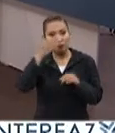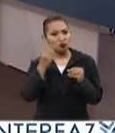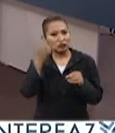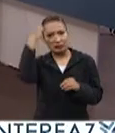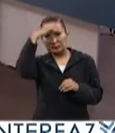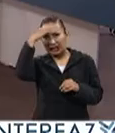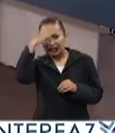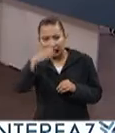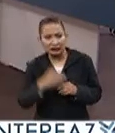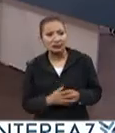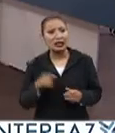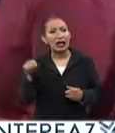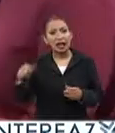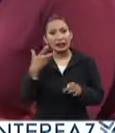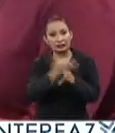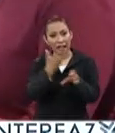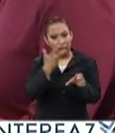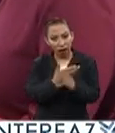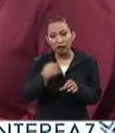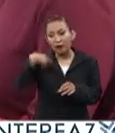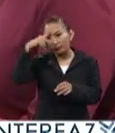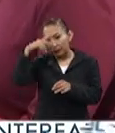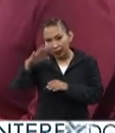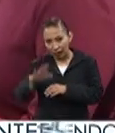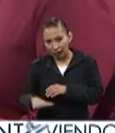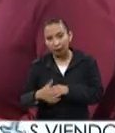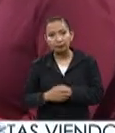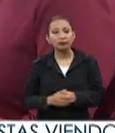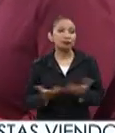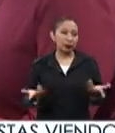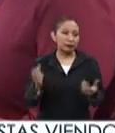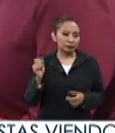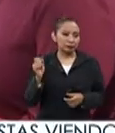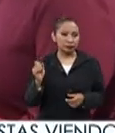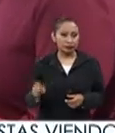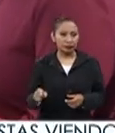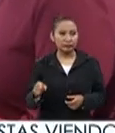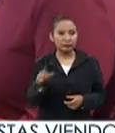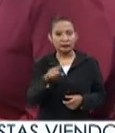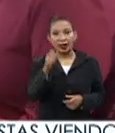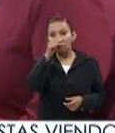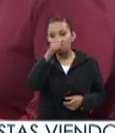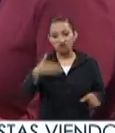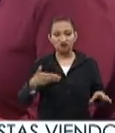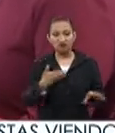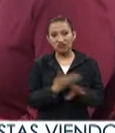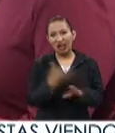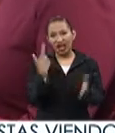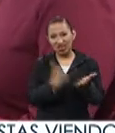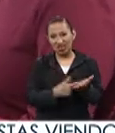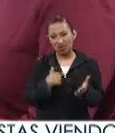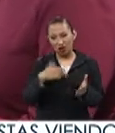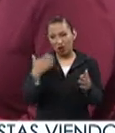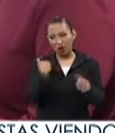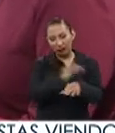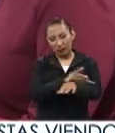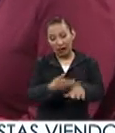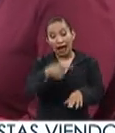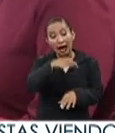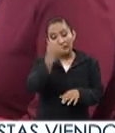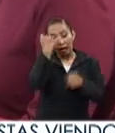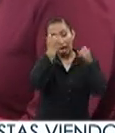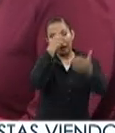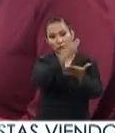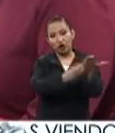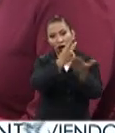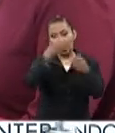muchísima experiencia en Estados Unidos, en México, precisamente de violencia intrafamiliar, y ella es la creadora de